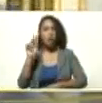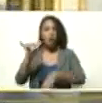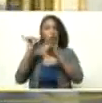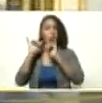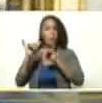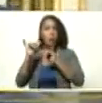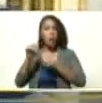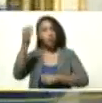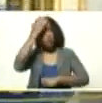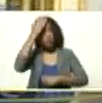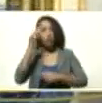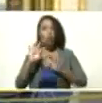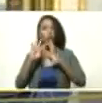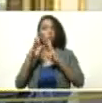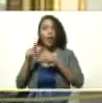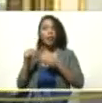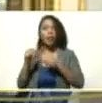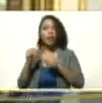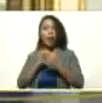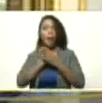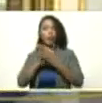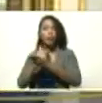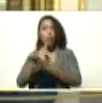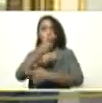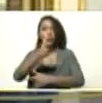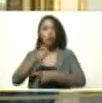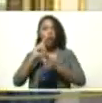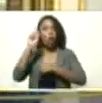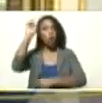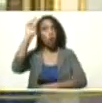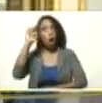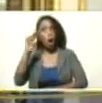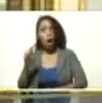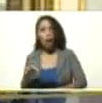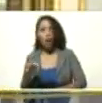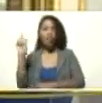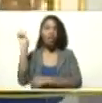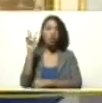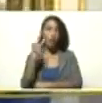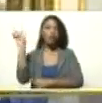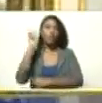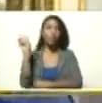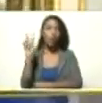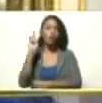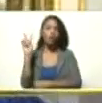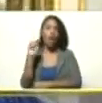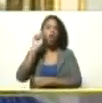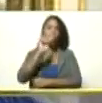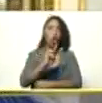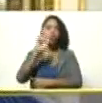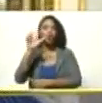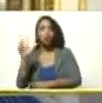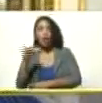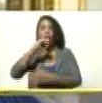Trump, lo cuentan sus colaboradores. Todos los días tenía que ver con Venezuela, recibía dos, tres informes de